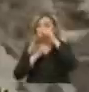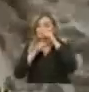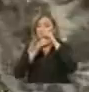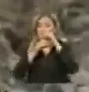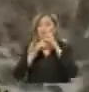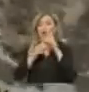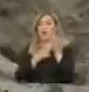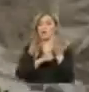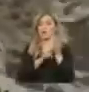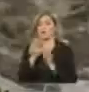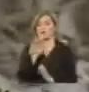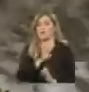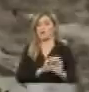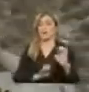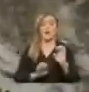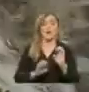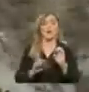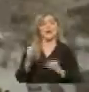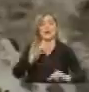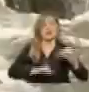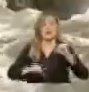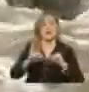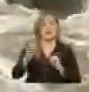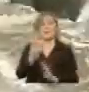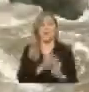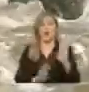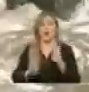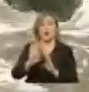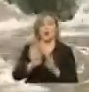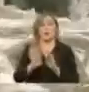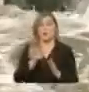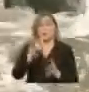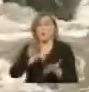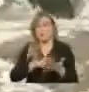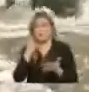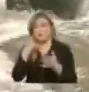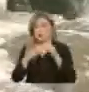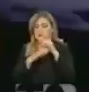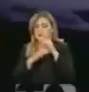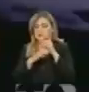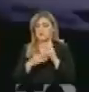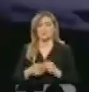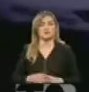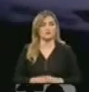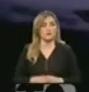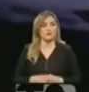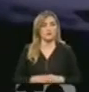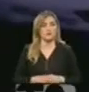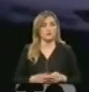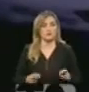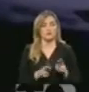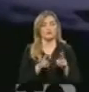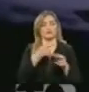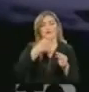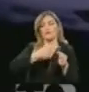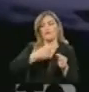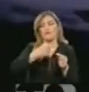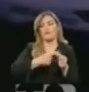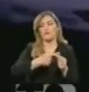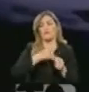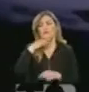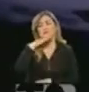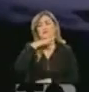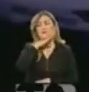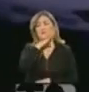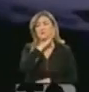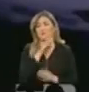biológicamente por otro laboratorio para lograr su validez científica. Los ríos de la ciudad de Quito, al estar muy